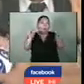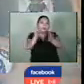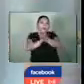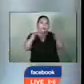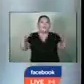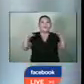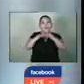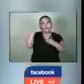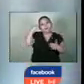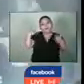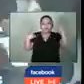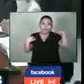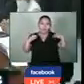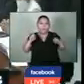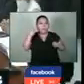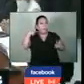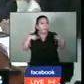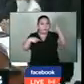igualitario.